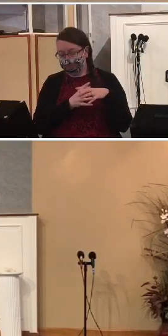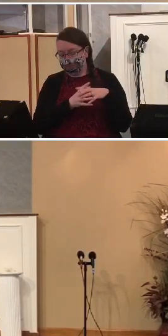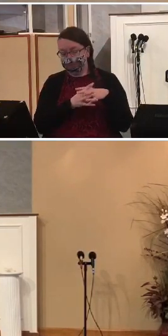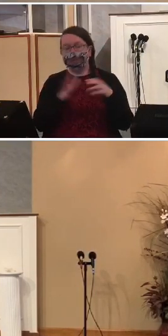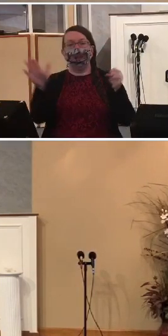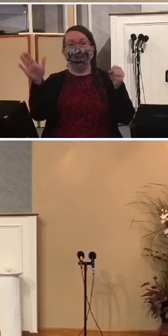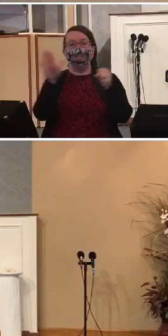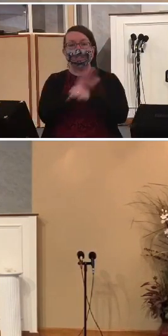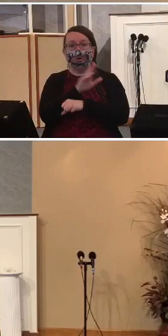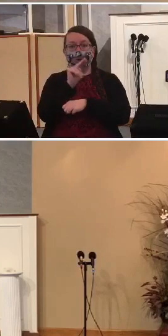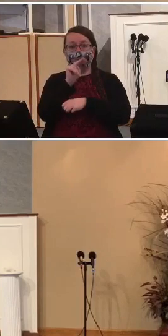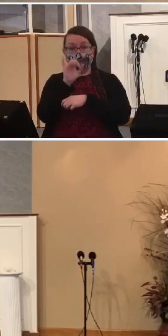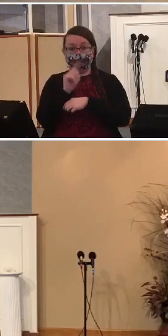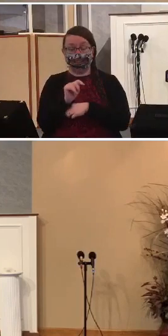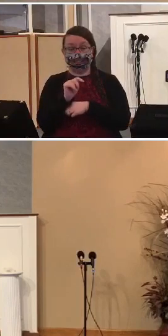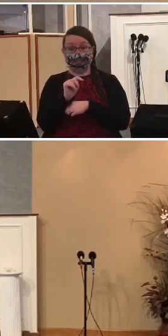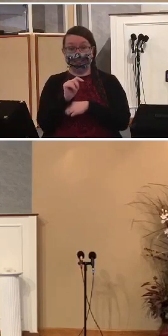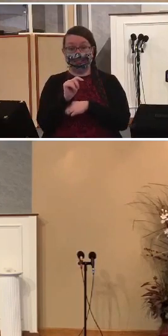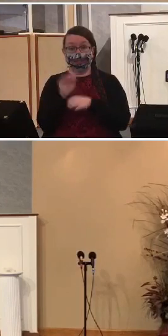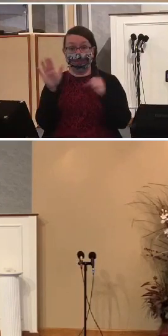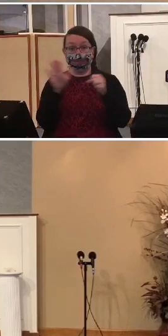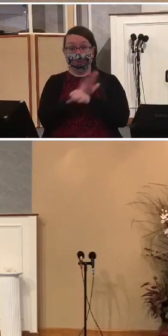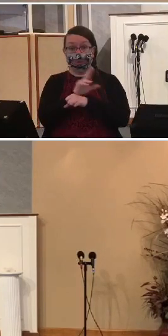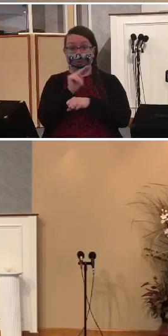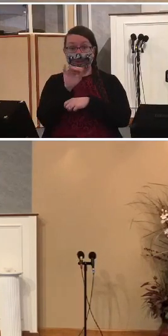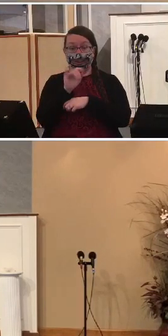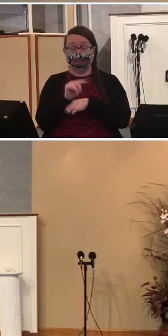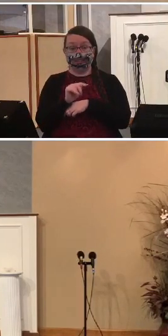Una red llena, una red llena.